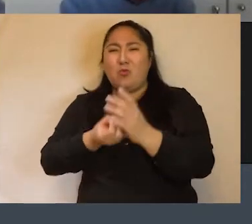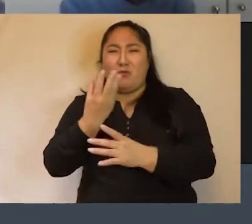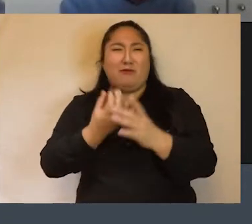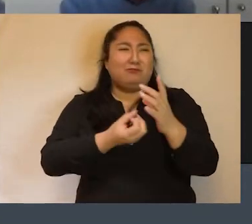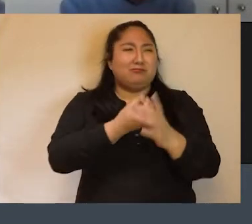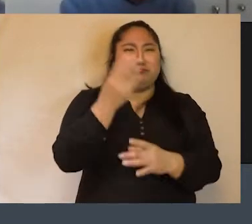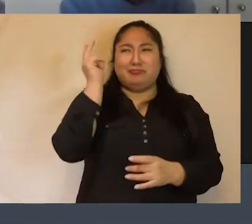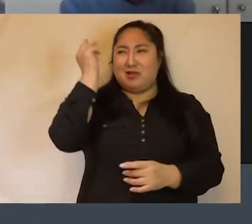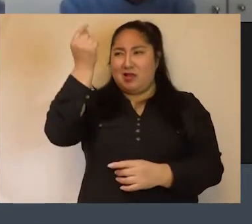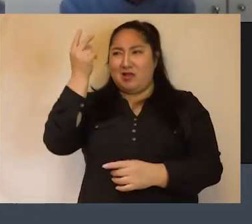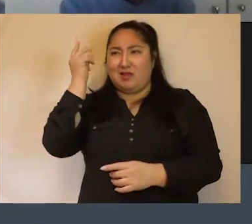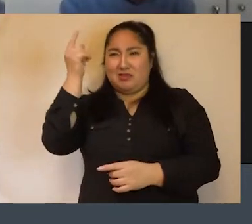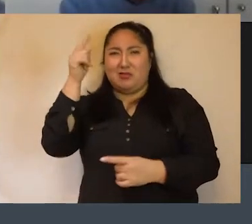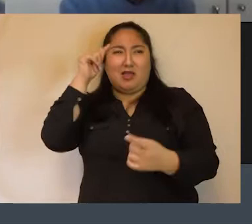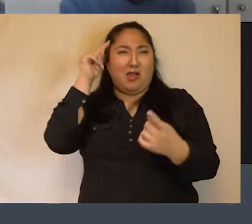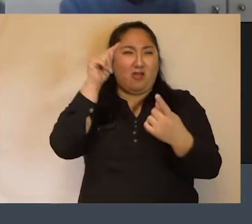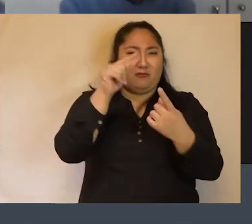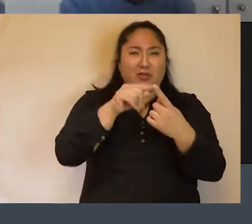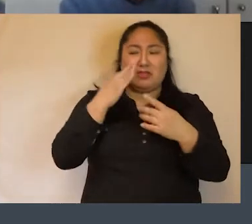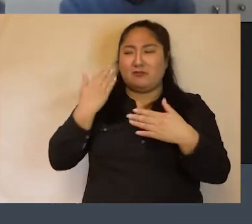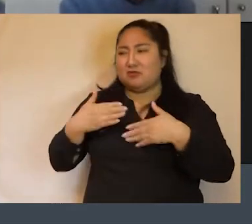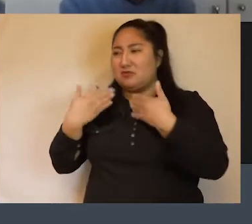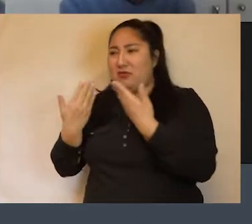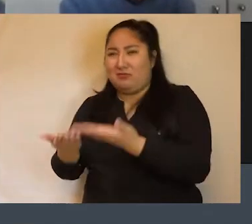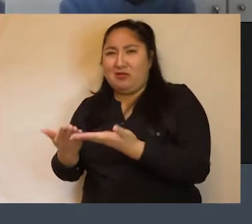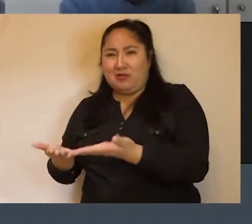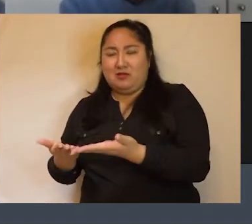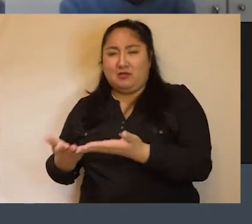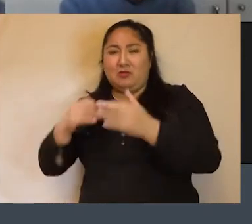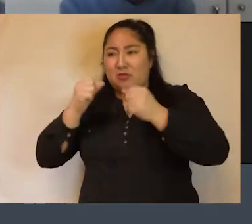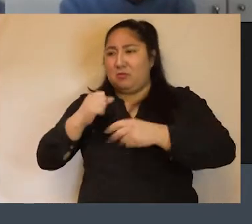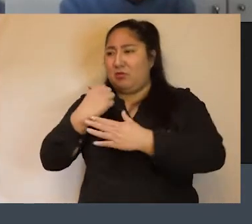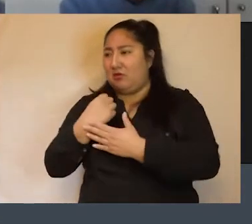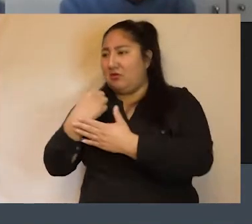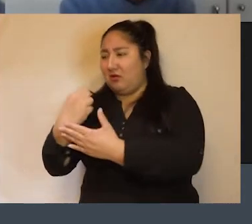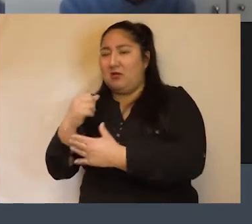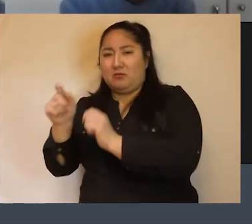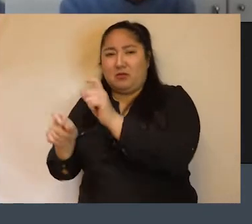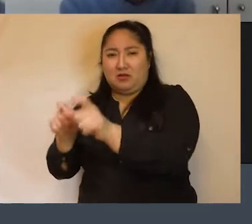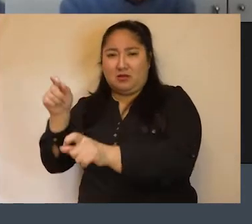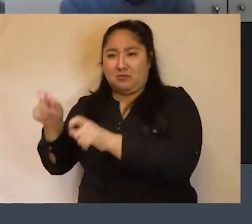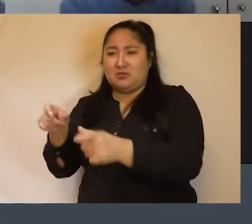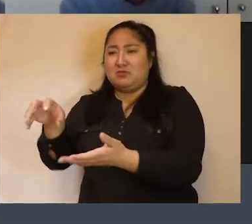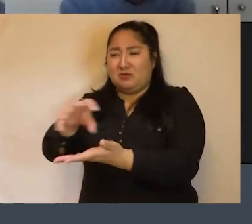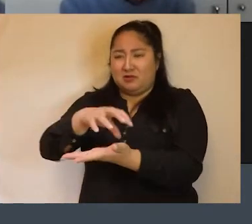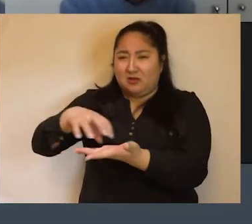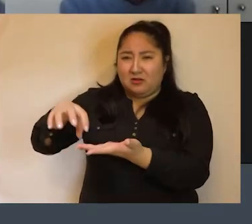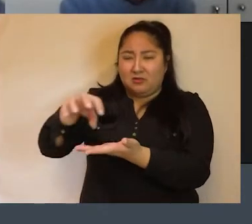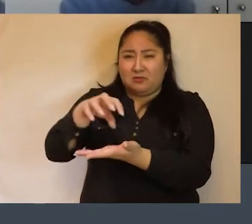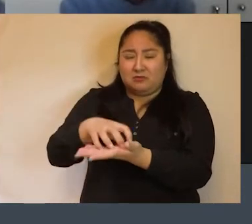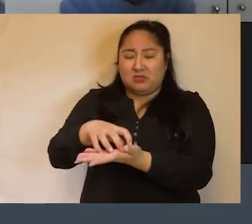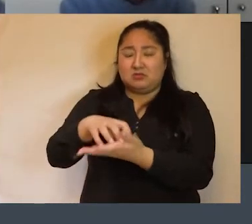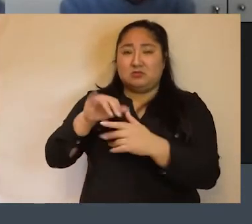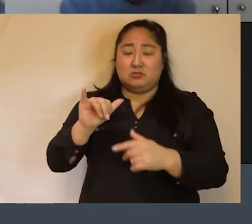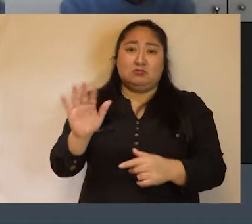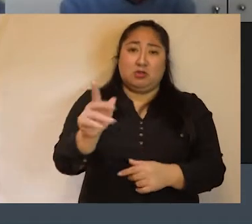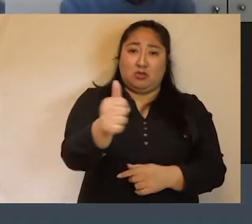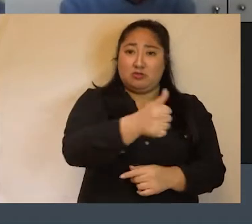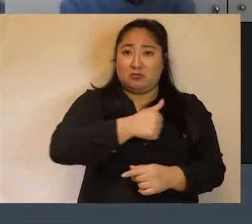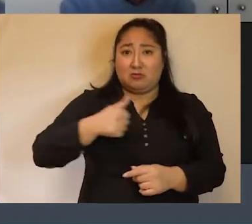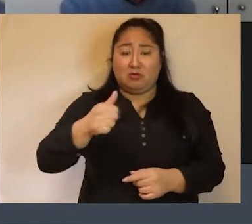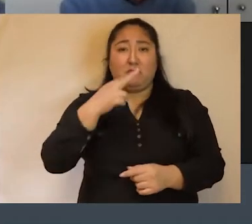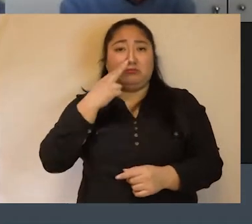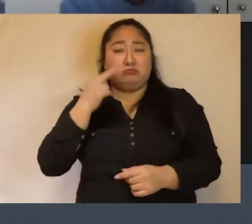muchísimas ideas de reforma, muchísimas ideas solidarias, muchísimas ideas donde la mayor parte de la población,